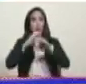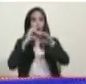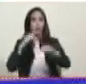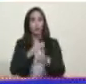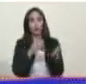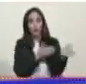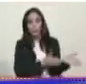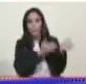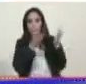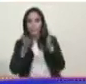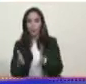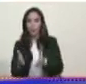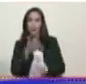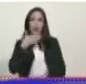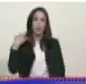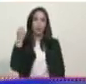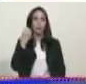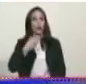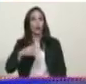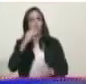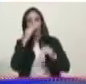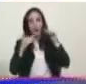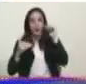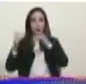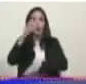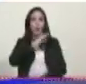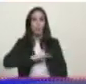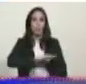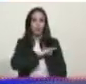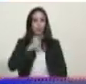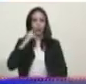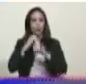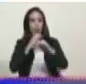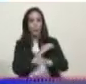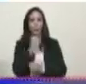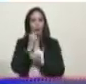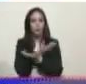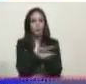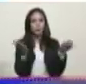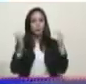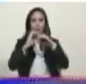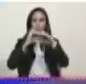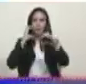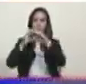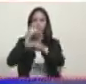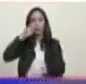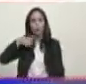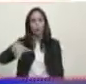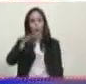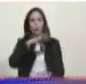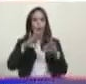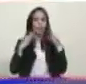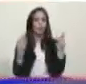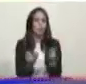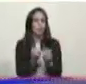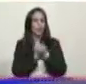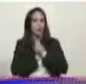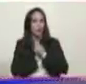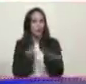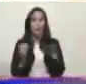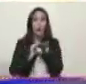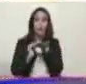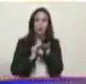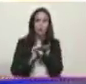etapa en Gran Misión Transporte Venezuela, para llevarle transporte a todo nuestro amado pueblo, a la familia, para resolver